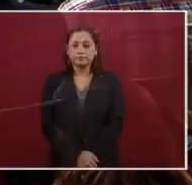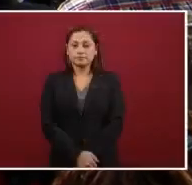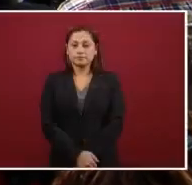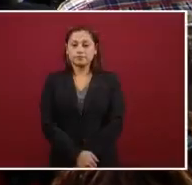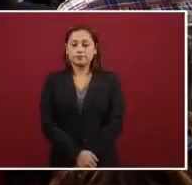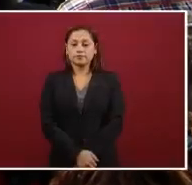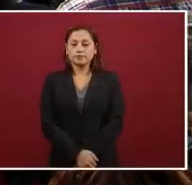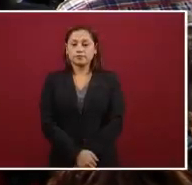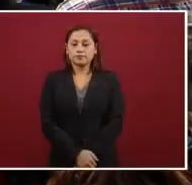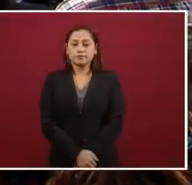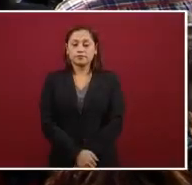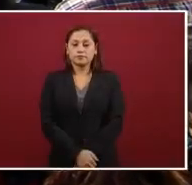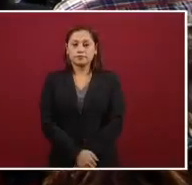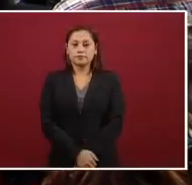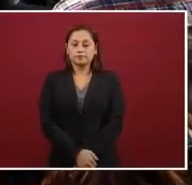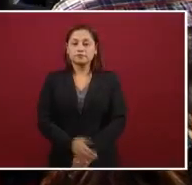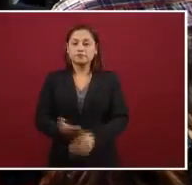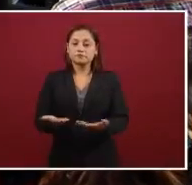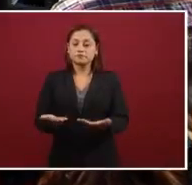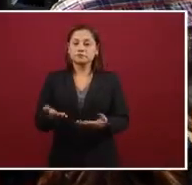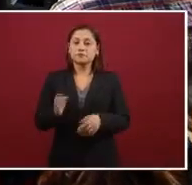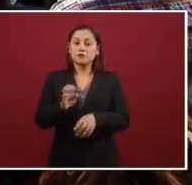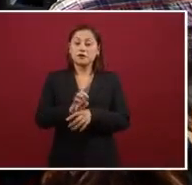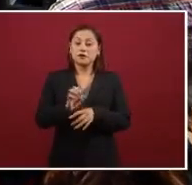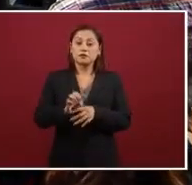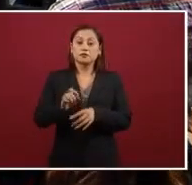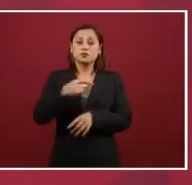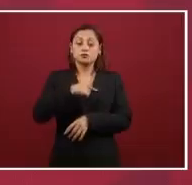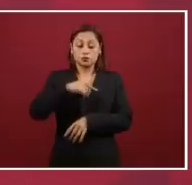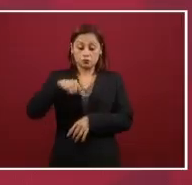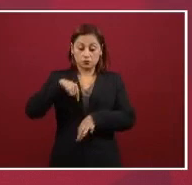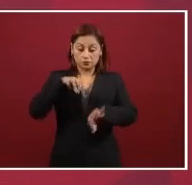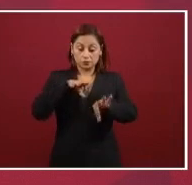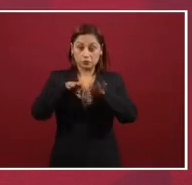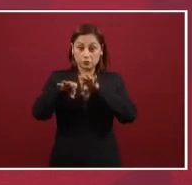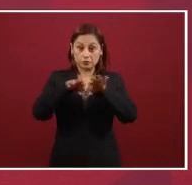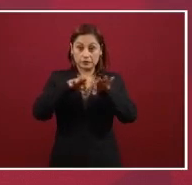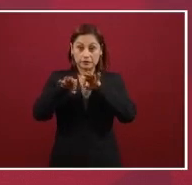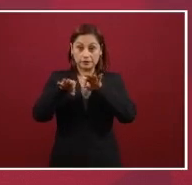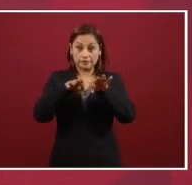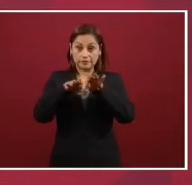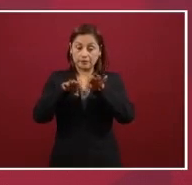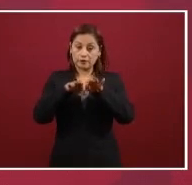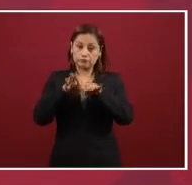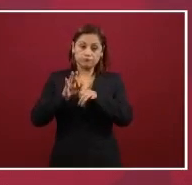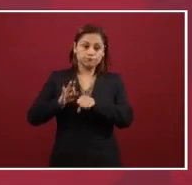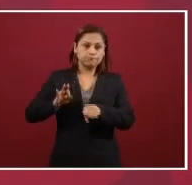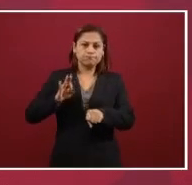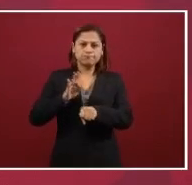aspiraciones. Entonces, la base de nuestro trabajo es ese diagnóstico